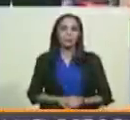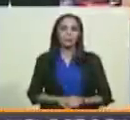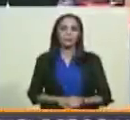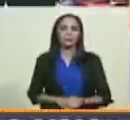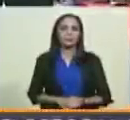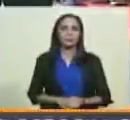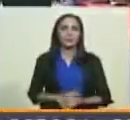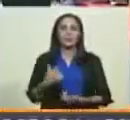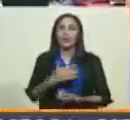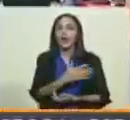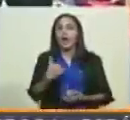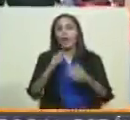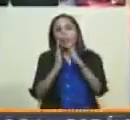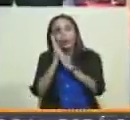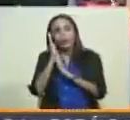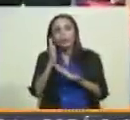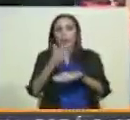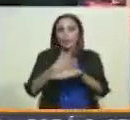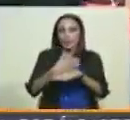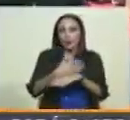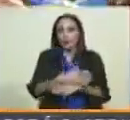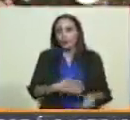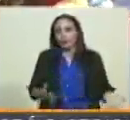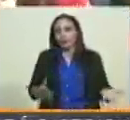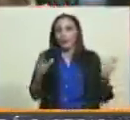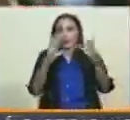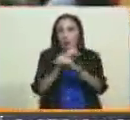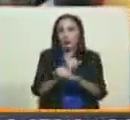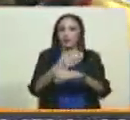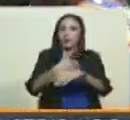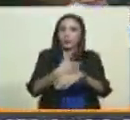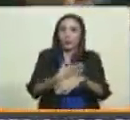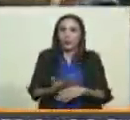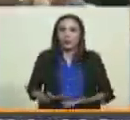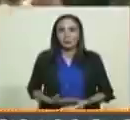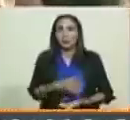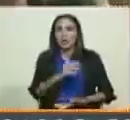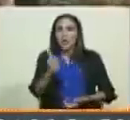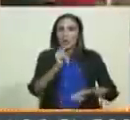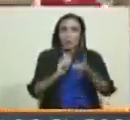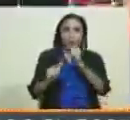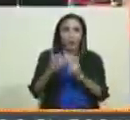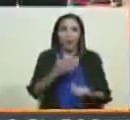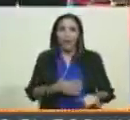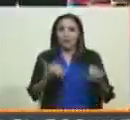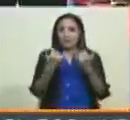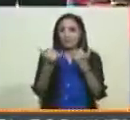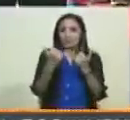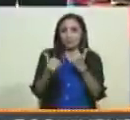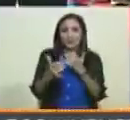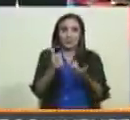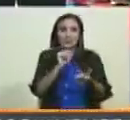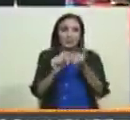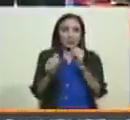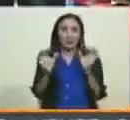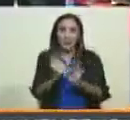Nos acostamos temprano el sábado, ¿verdad? Cero guarapita.